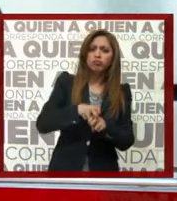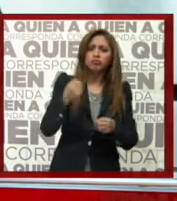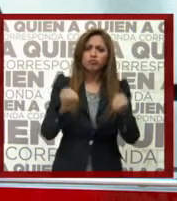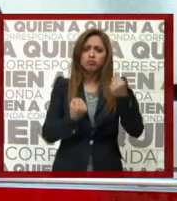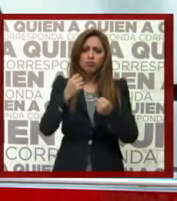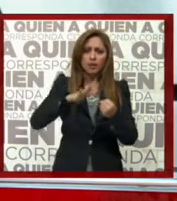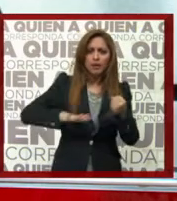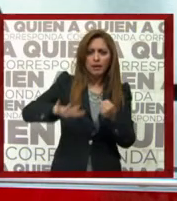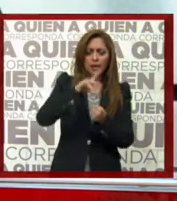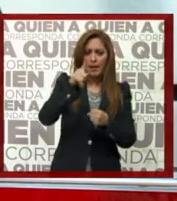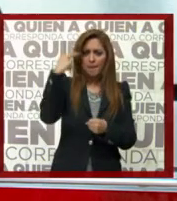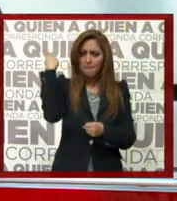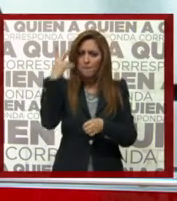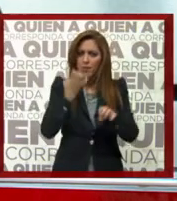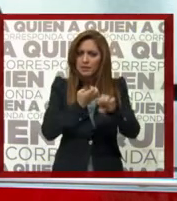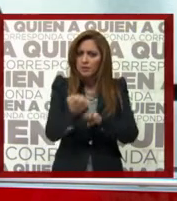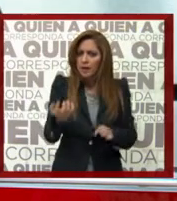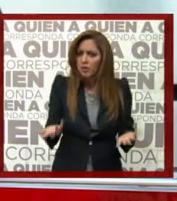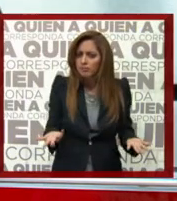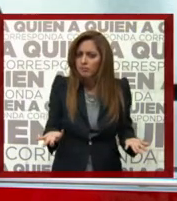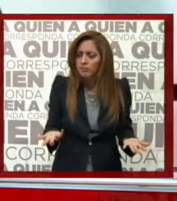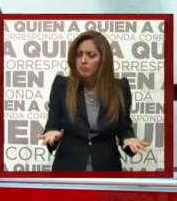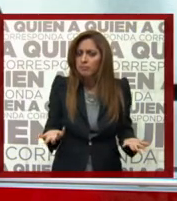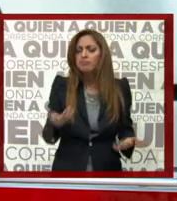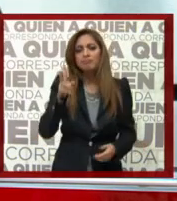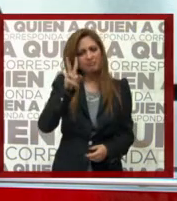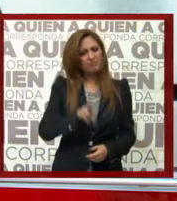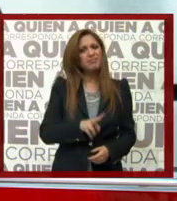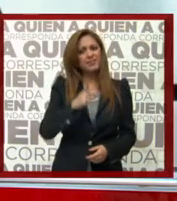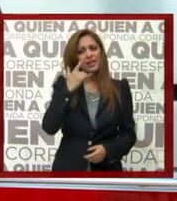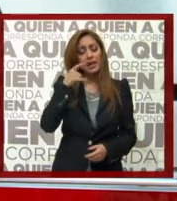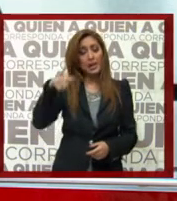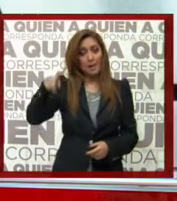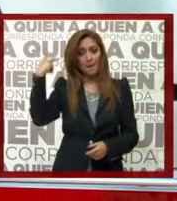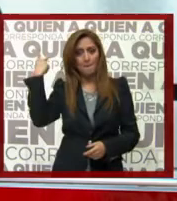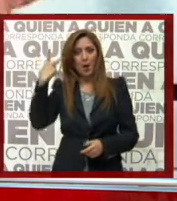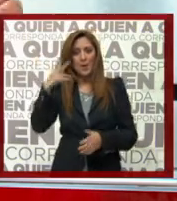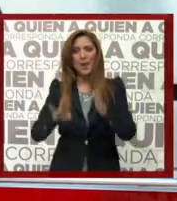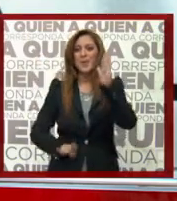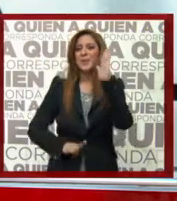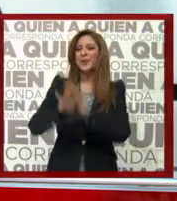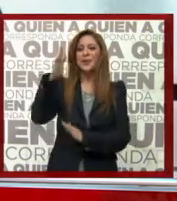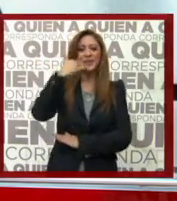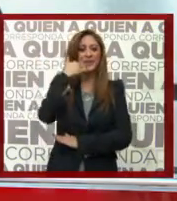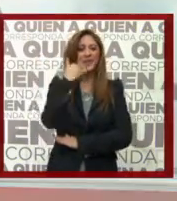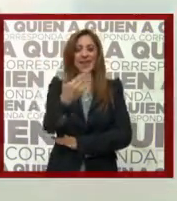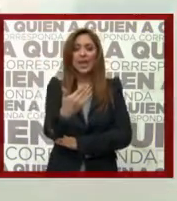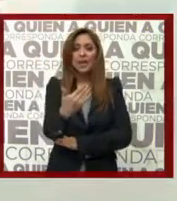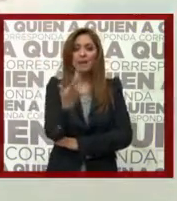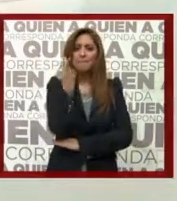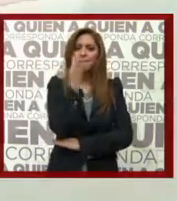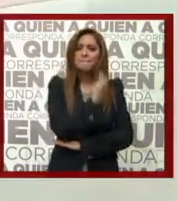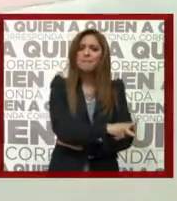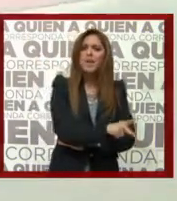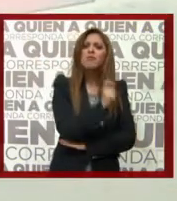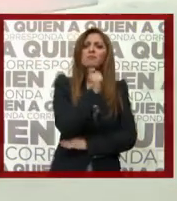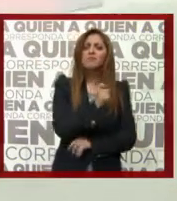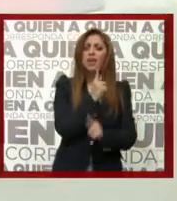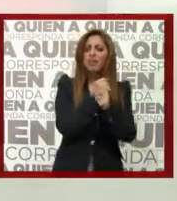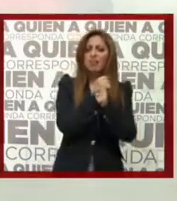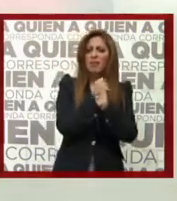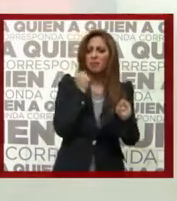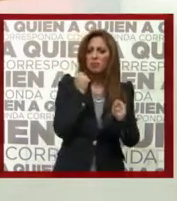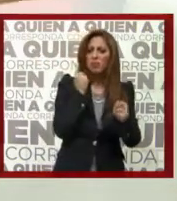capital poblana? Está interesante. Puebla está creciendo, por otro lado, a pasos agigantados. Pero con respecto al